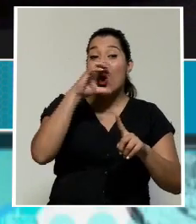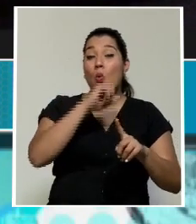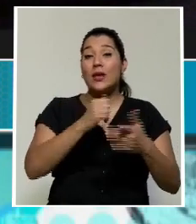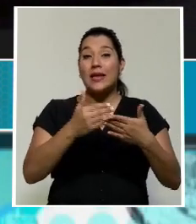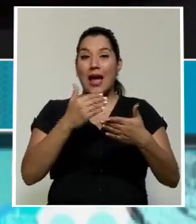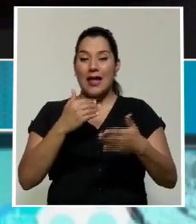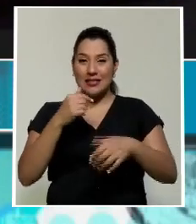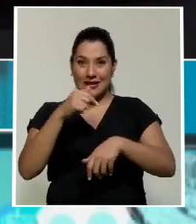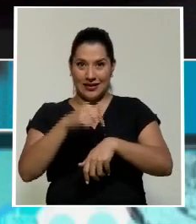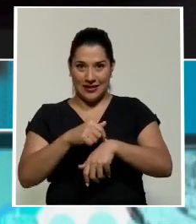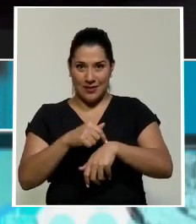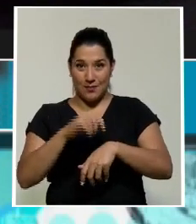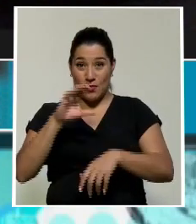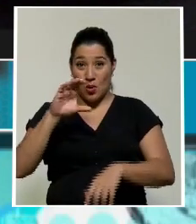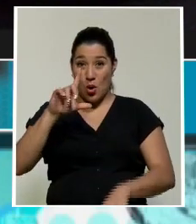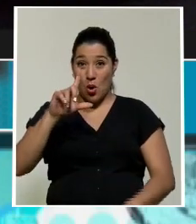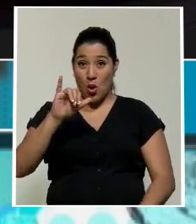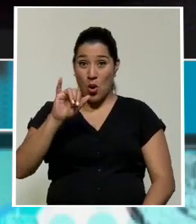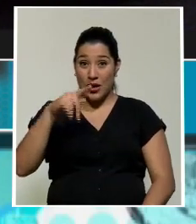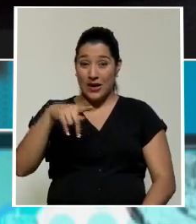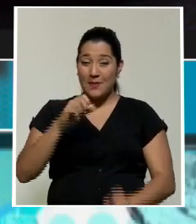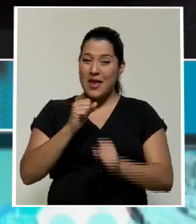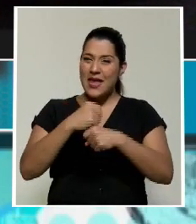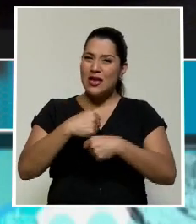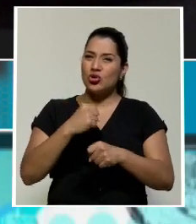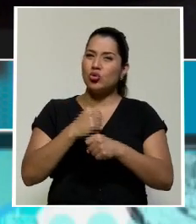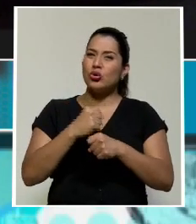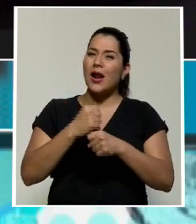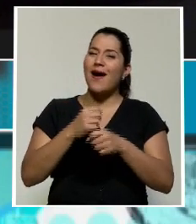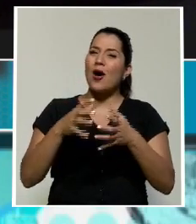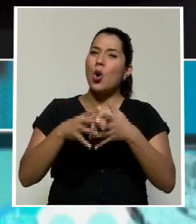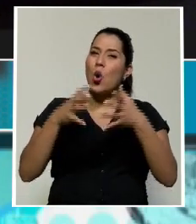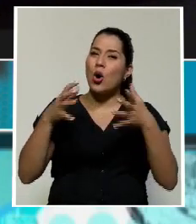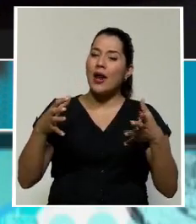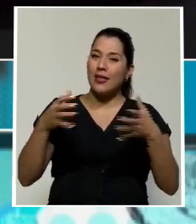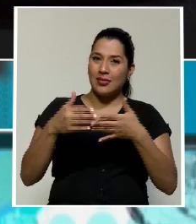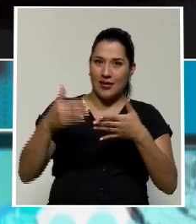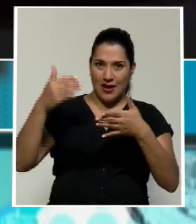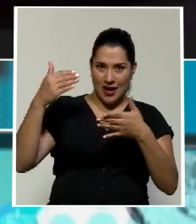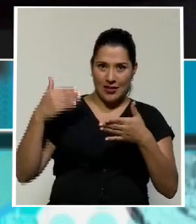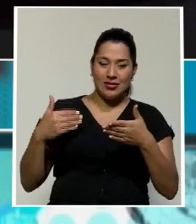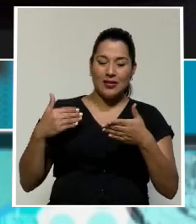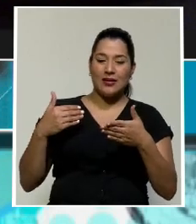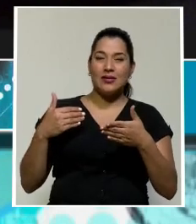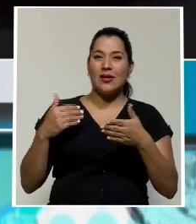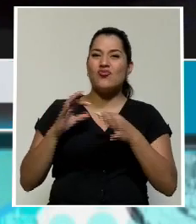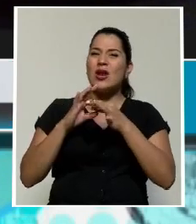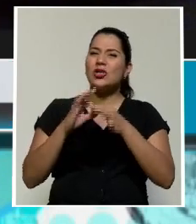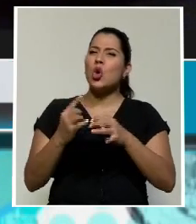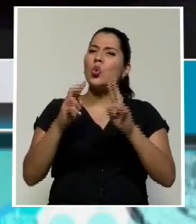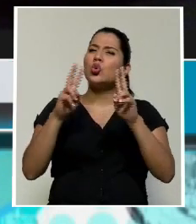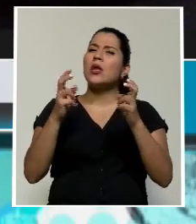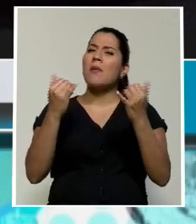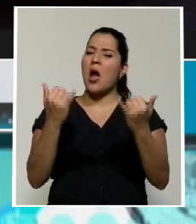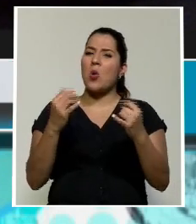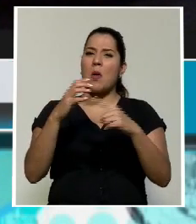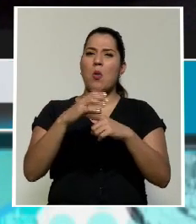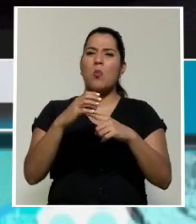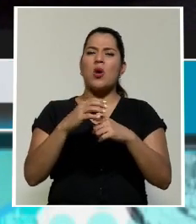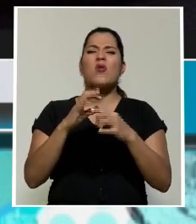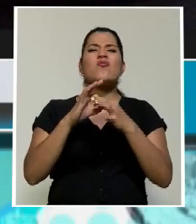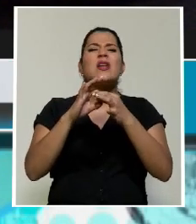un trabajo enorme hace muy poco tiempo sobre un fenómeno que ahora está en todos los periódicos, que es la